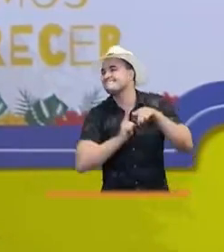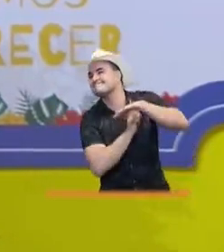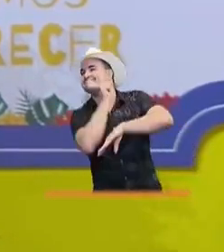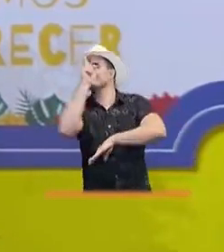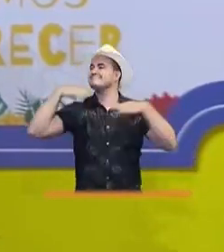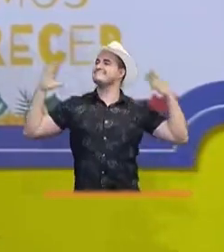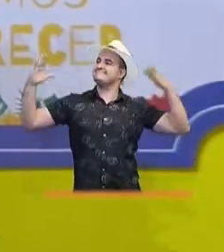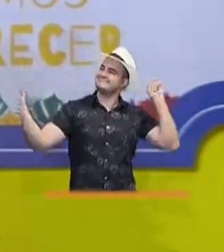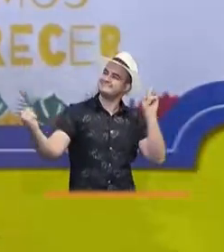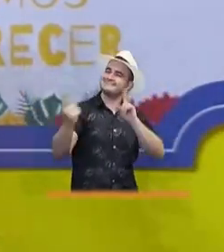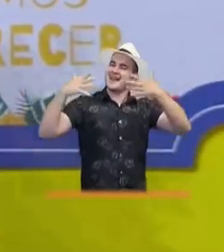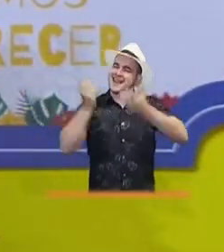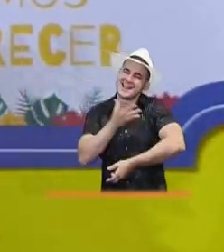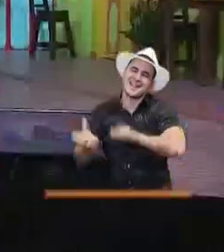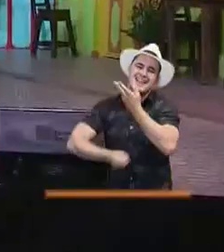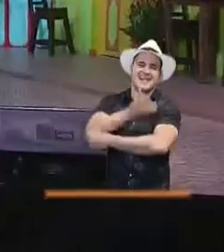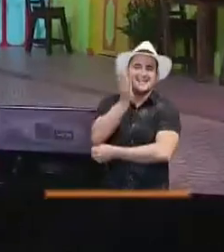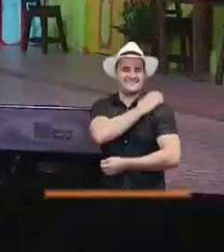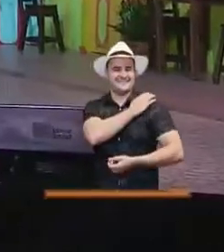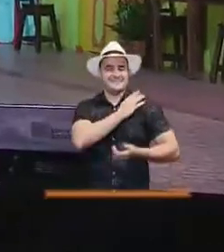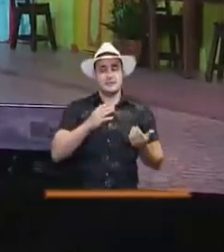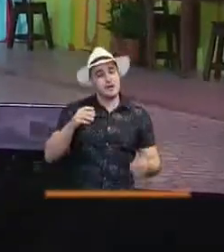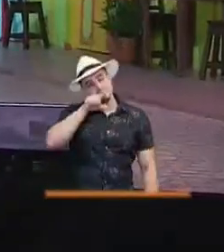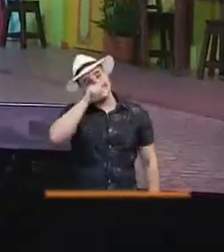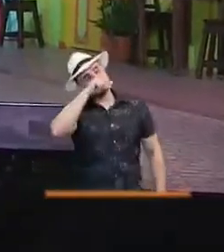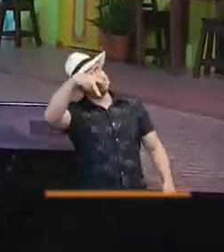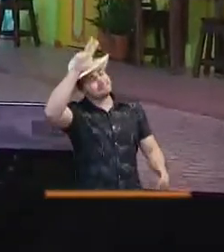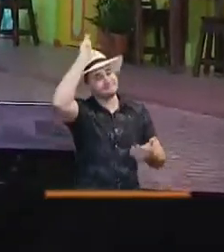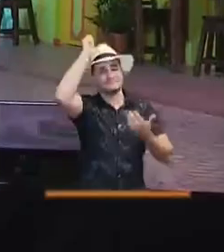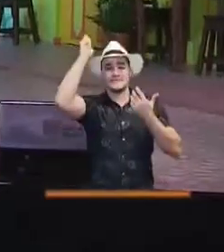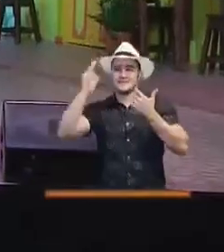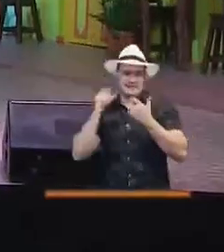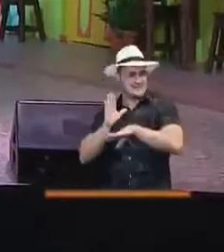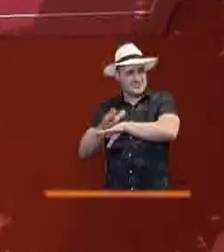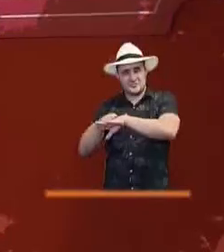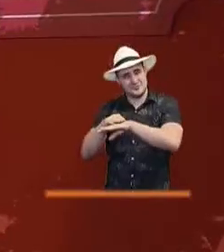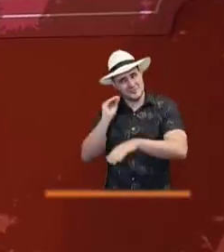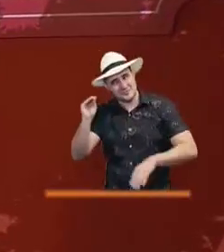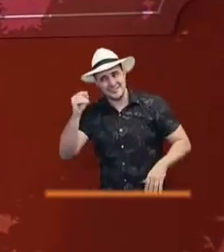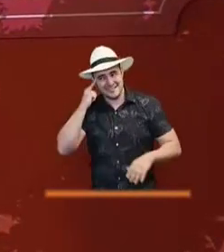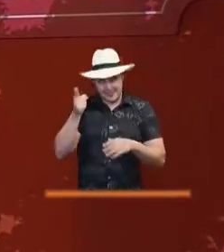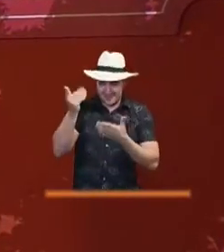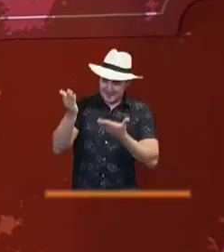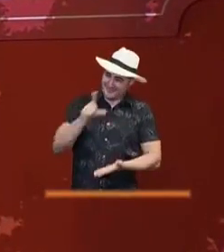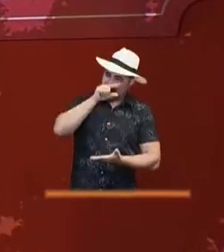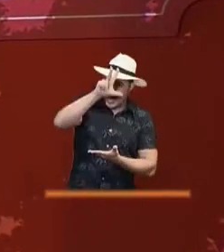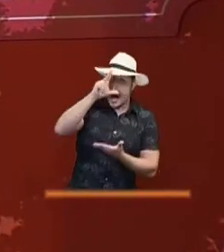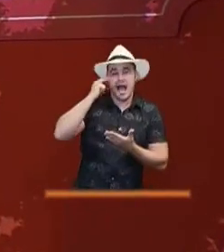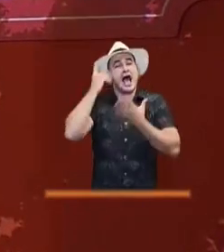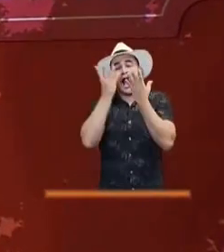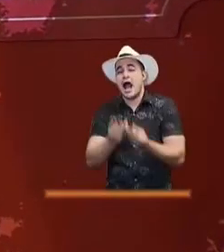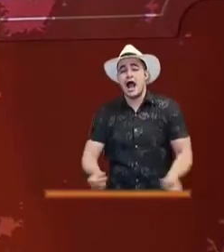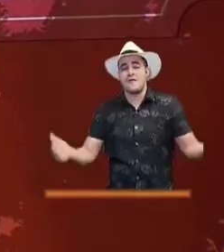trobar con los grandes. Gallinazo, ellos no han muerto, entienda de